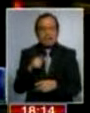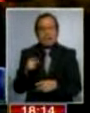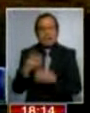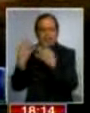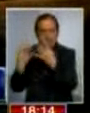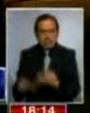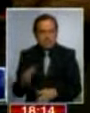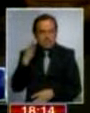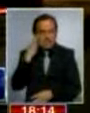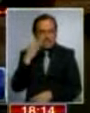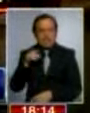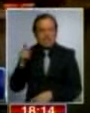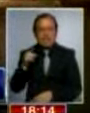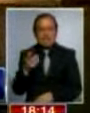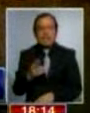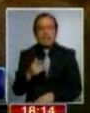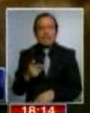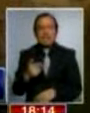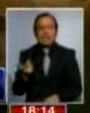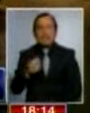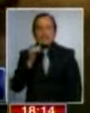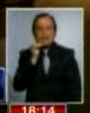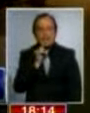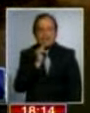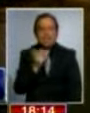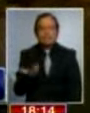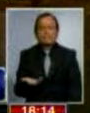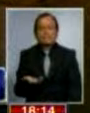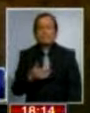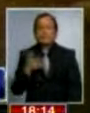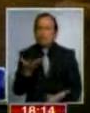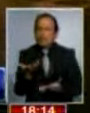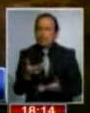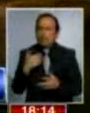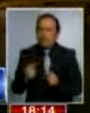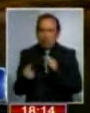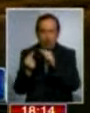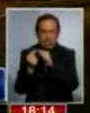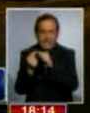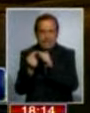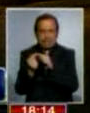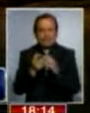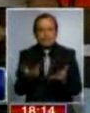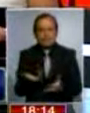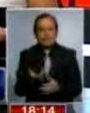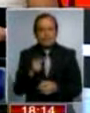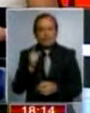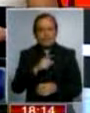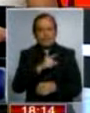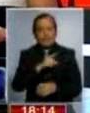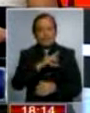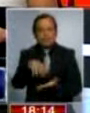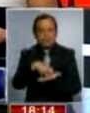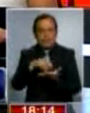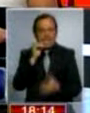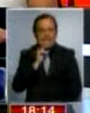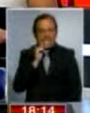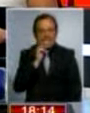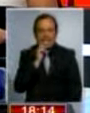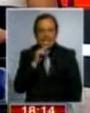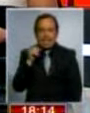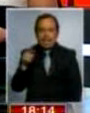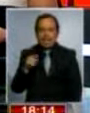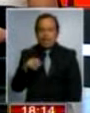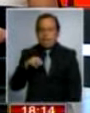cárcel de mujeres de Arica, pero a esta hora vamos a tomar, de Iquique, vamos a tomar contacto con la ciudad de Iquique. Allí se encuentra